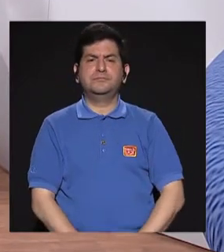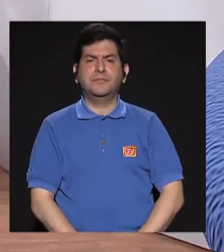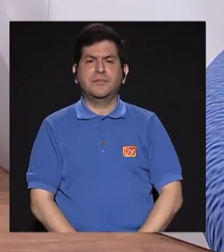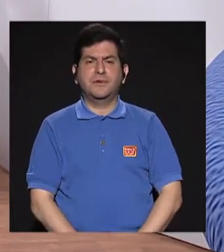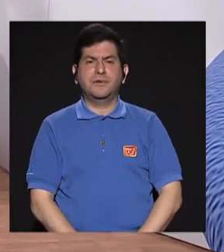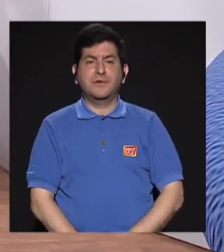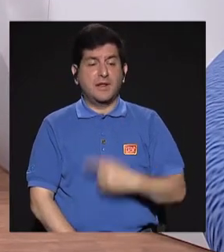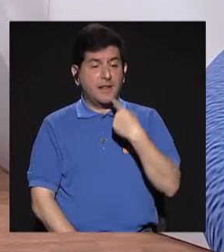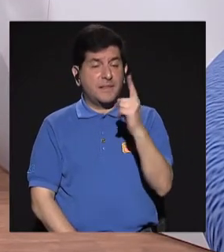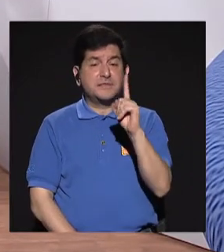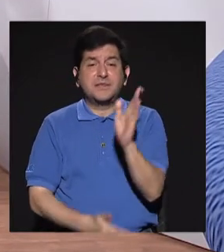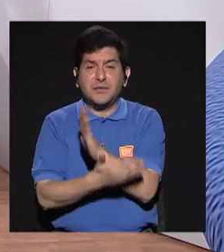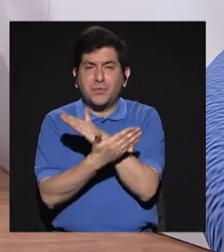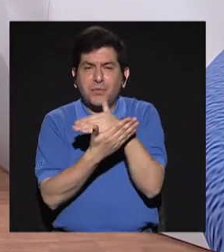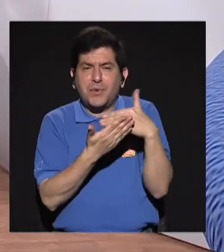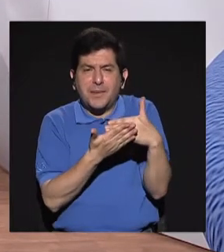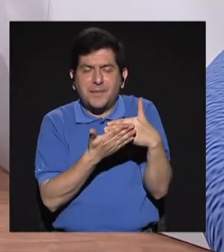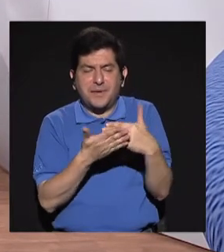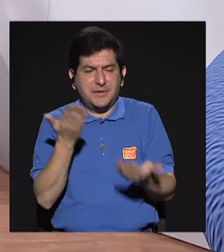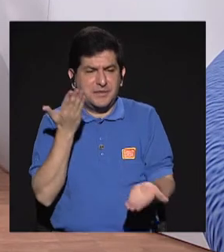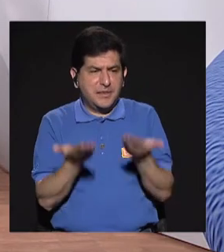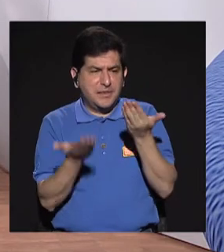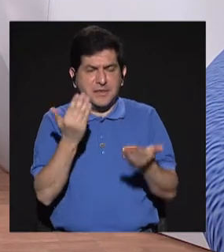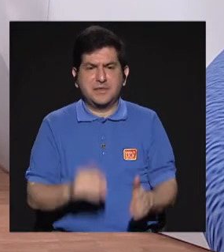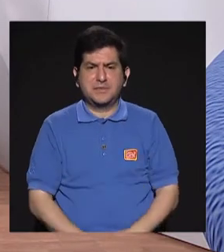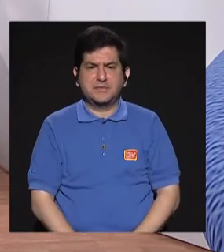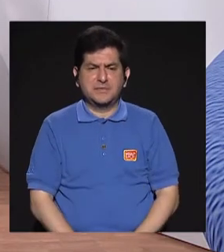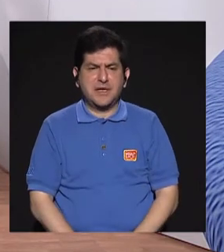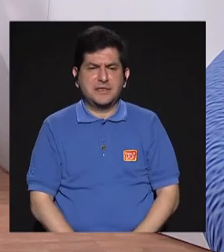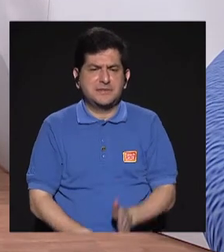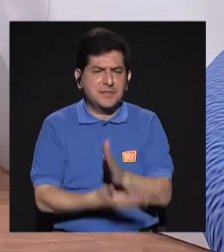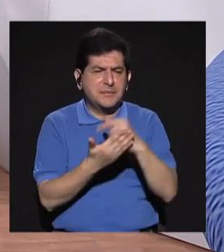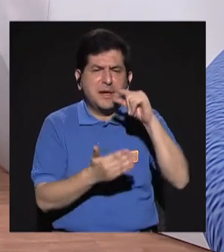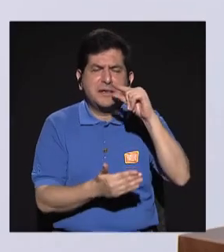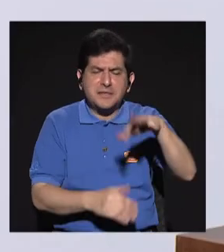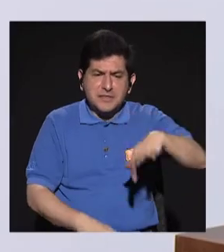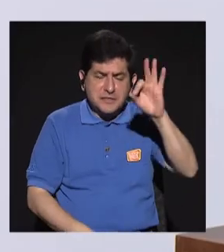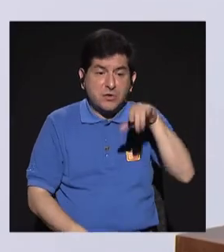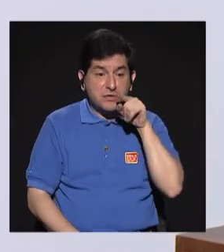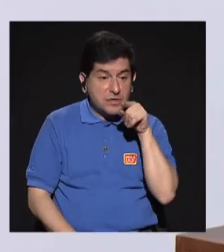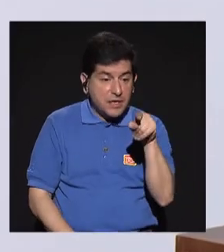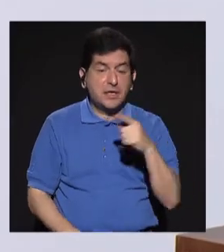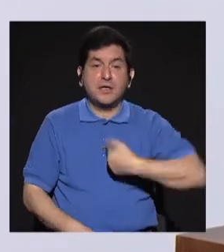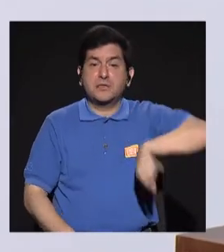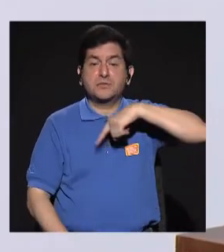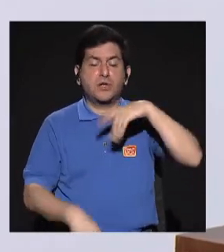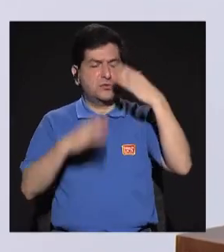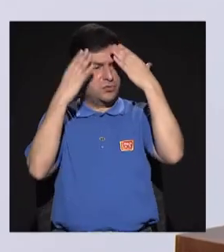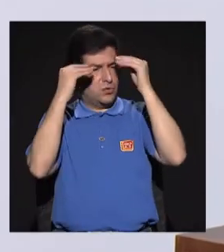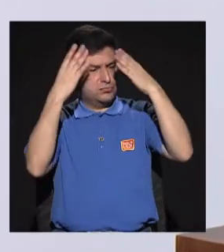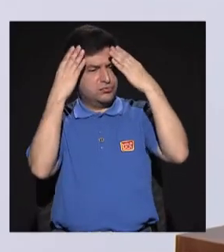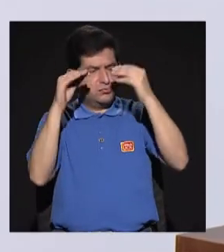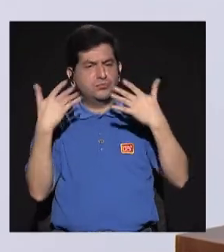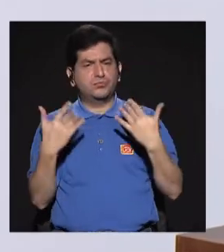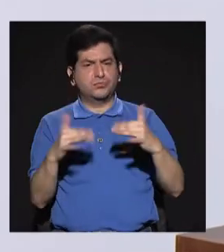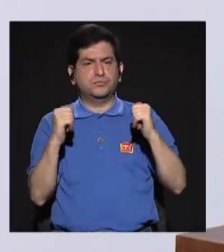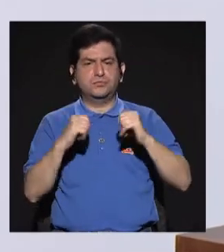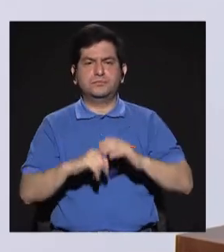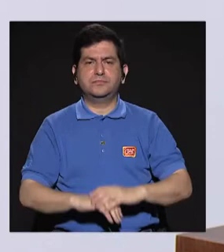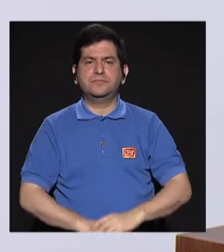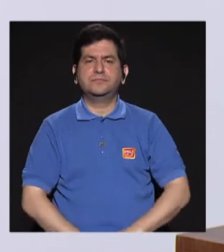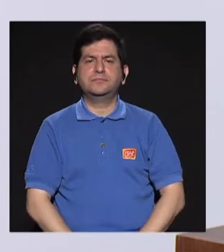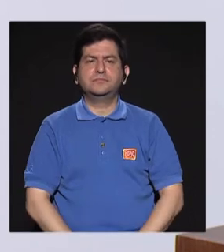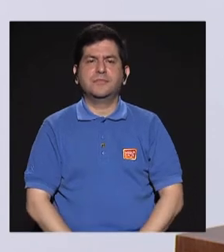aunque hablamos de un fragmento de este también podemos encontrar fragmentos muy pequeños y aún así esos fragmentos nos pueden dar mucha información